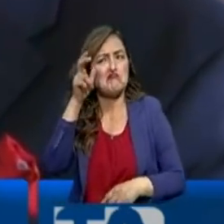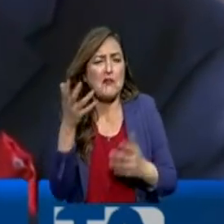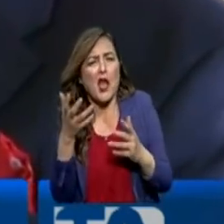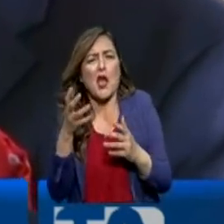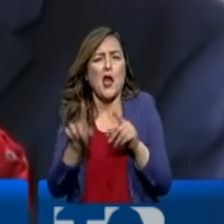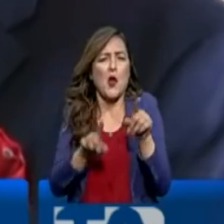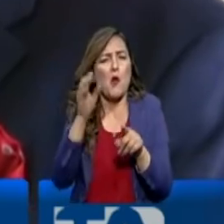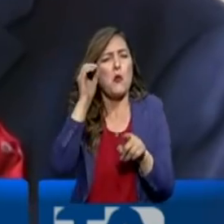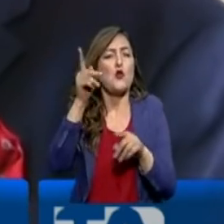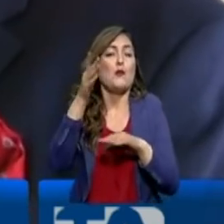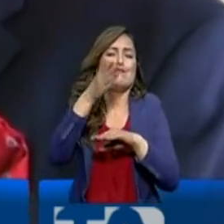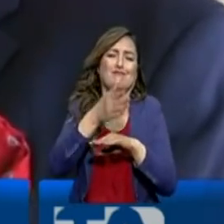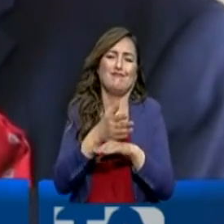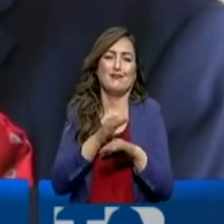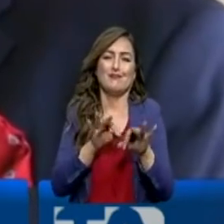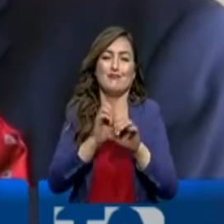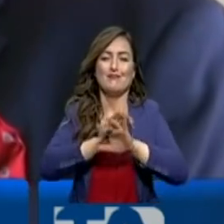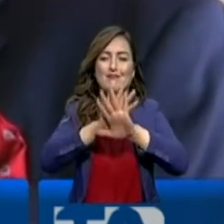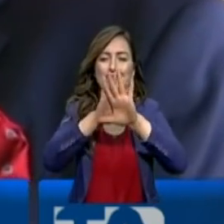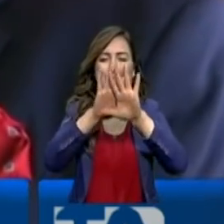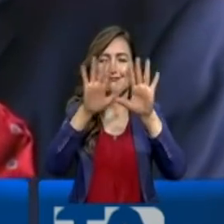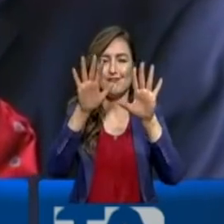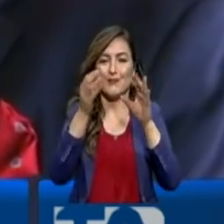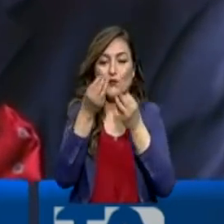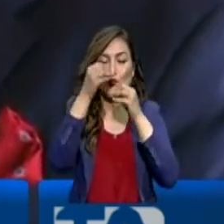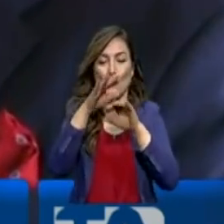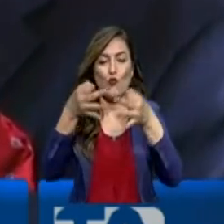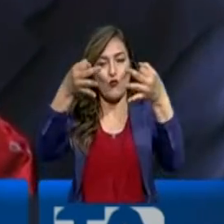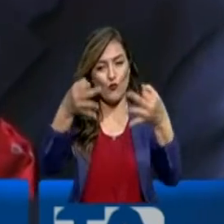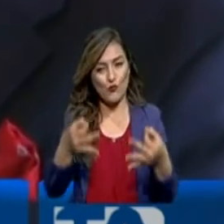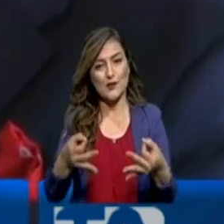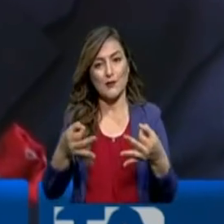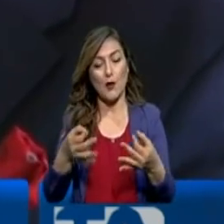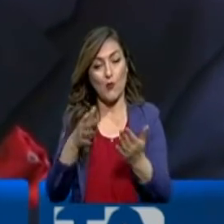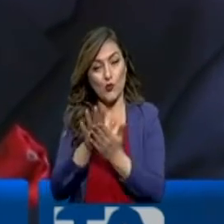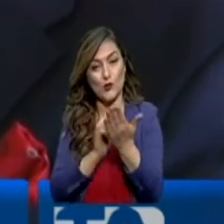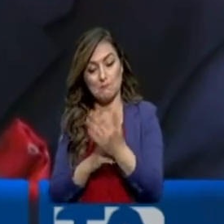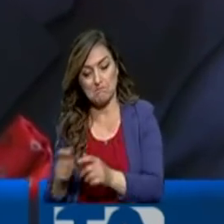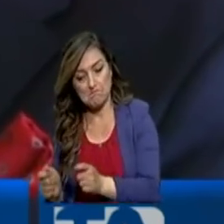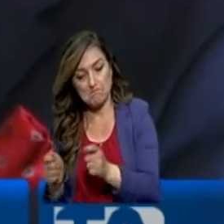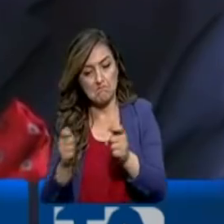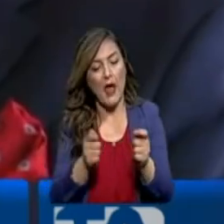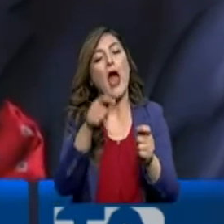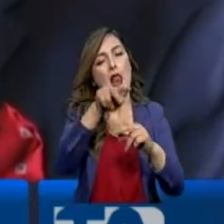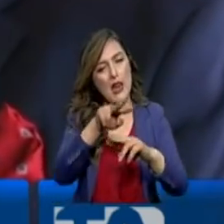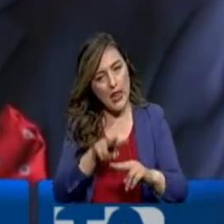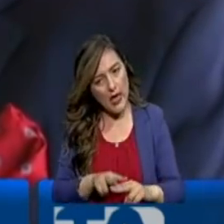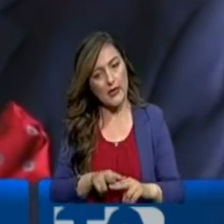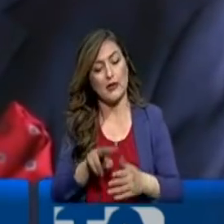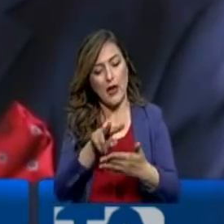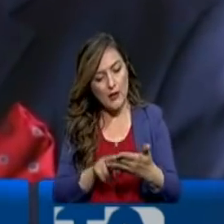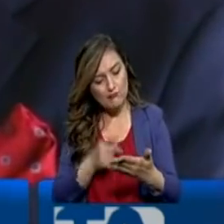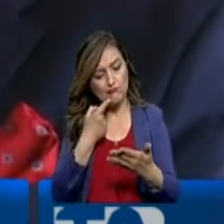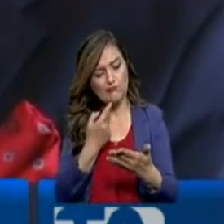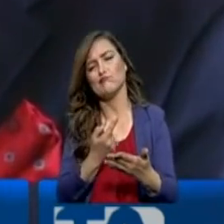ser adelantadas. Hemos incluso aclarado que la información oficial saldrá una vez se entregue el proyecto de ley ante la Asamblea Nacional. Y en ese sentido, nuestro